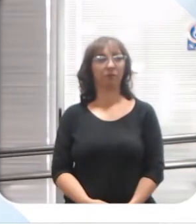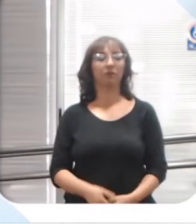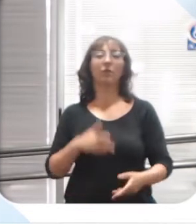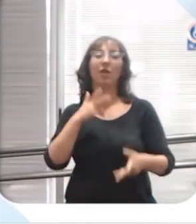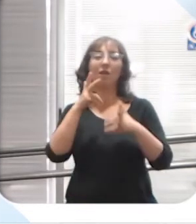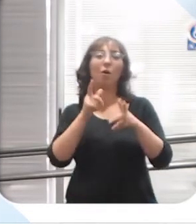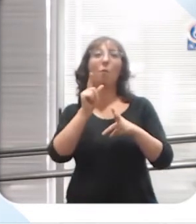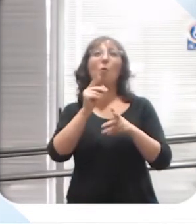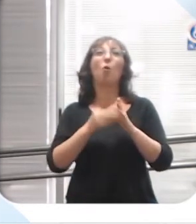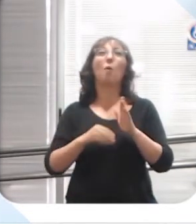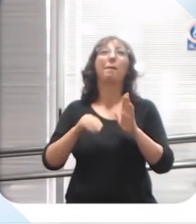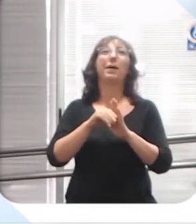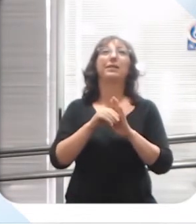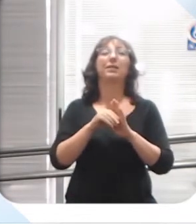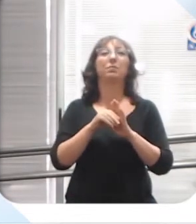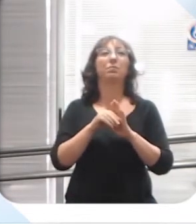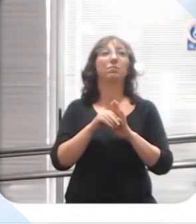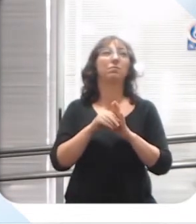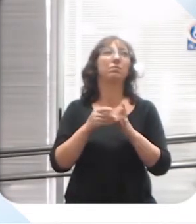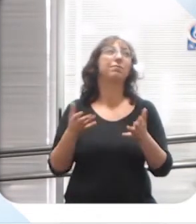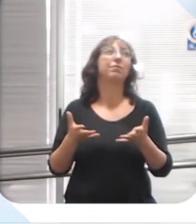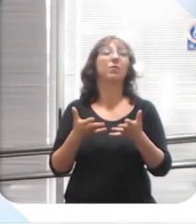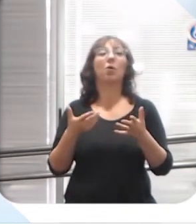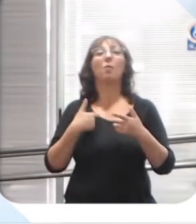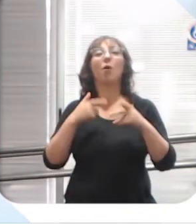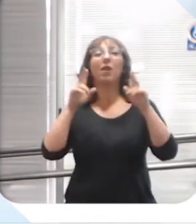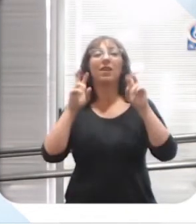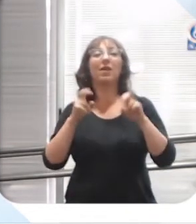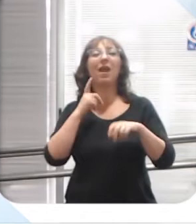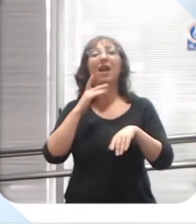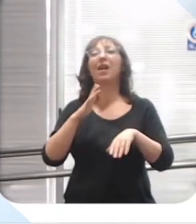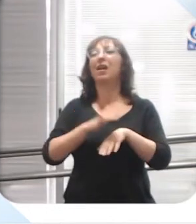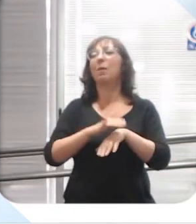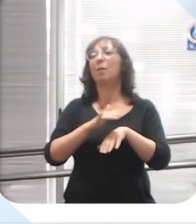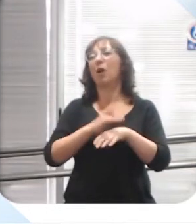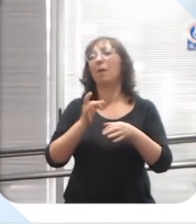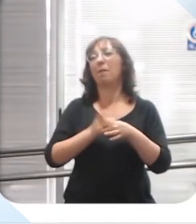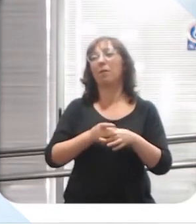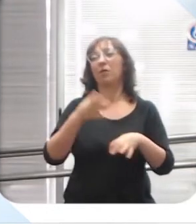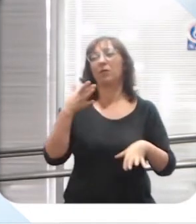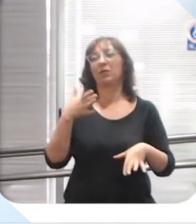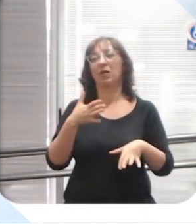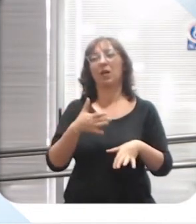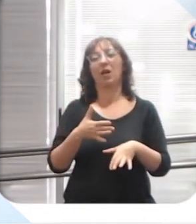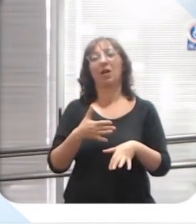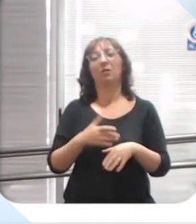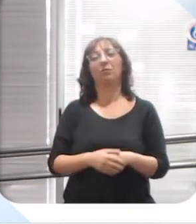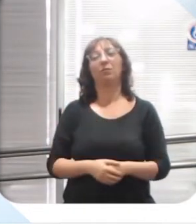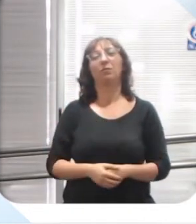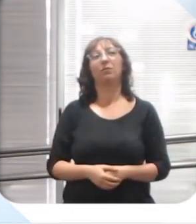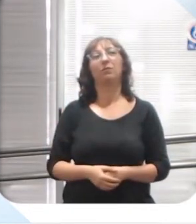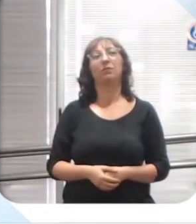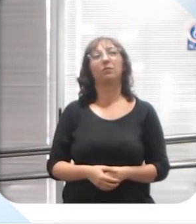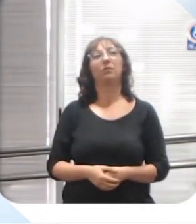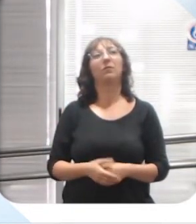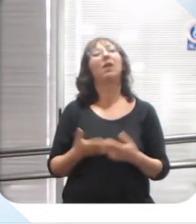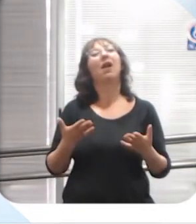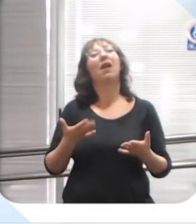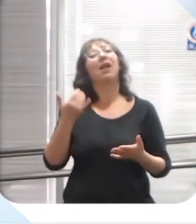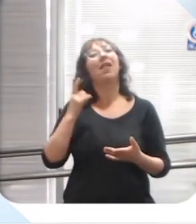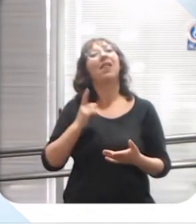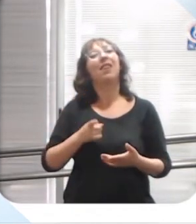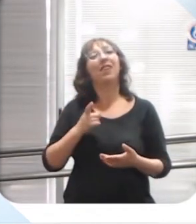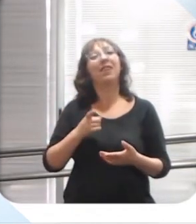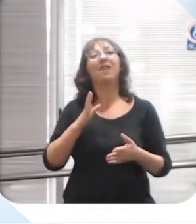Hablar un poco más de esto bueno, es como nuestro tema, ¿no? De la responsabilidad profesional, pero creo que es a lo que tenemos